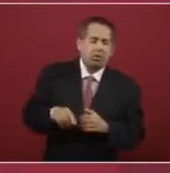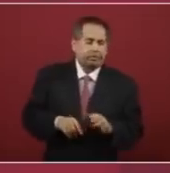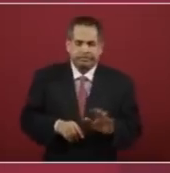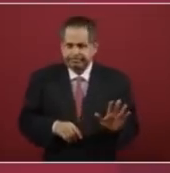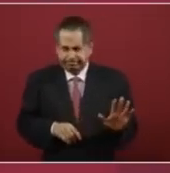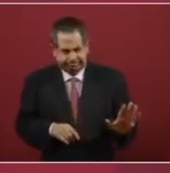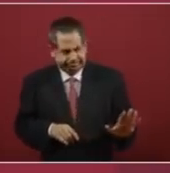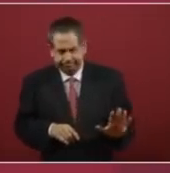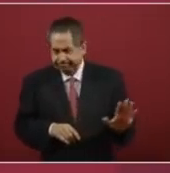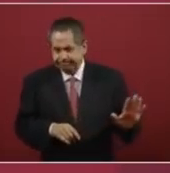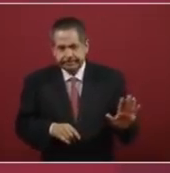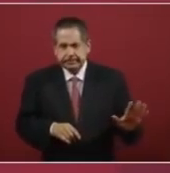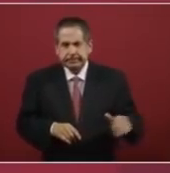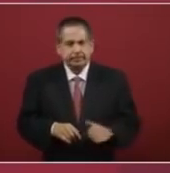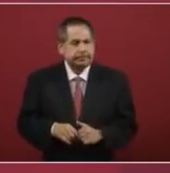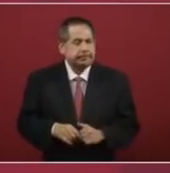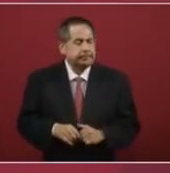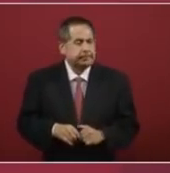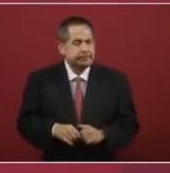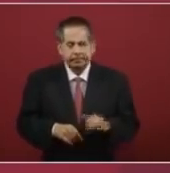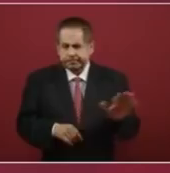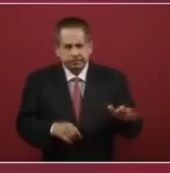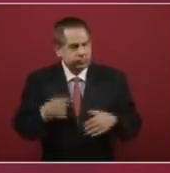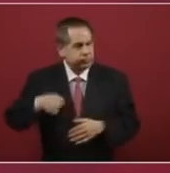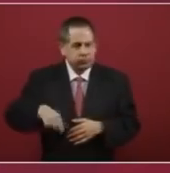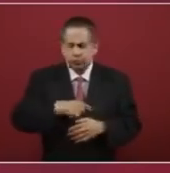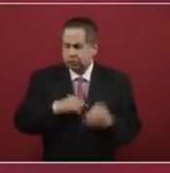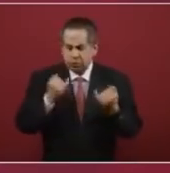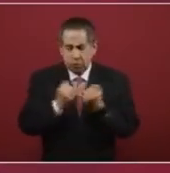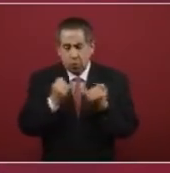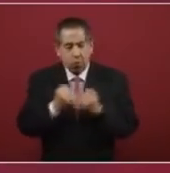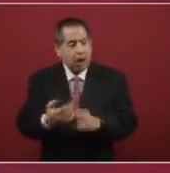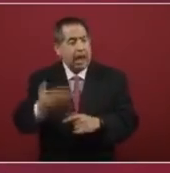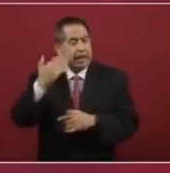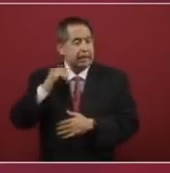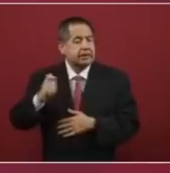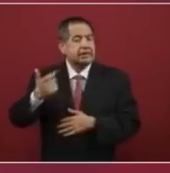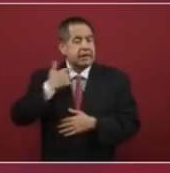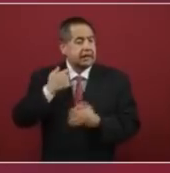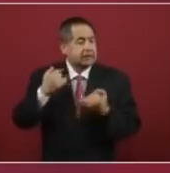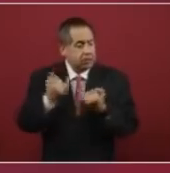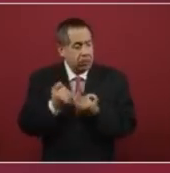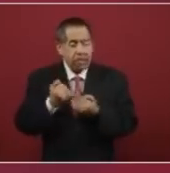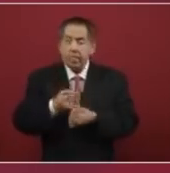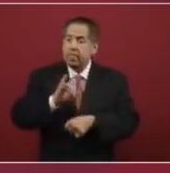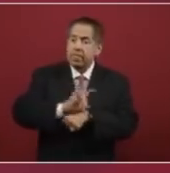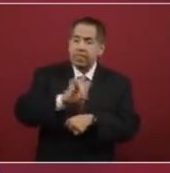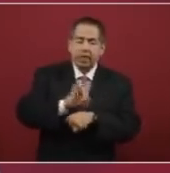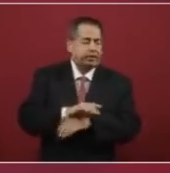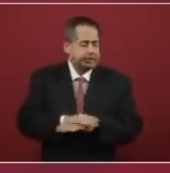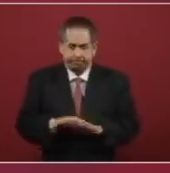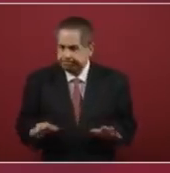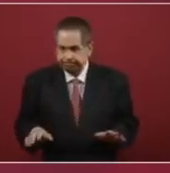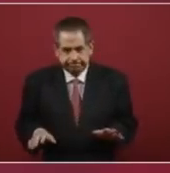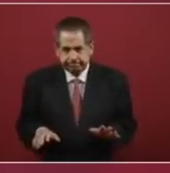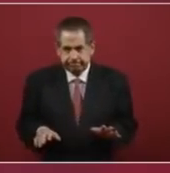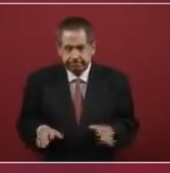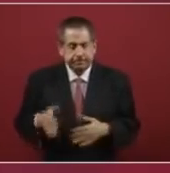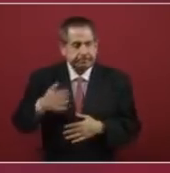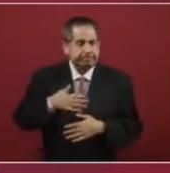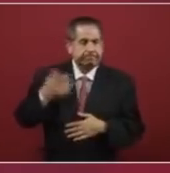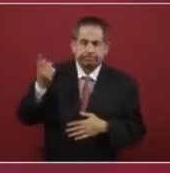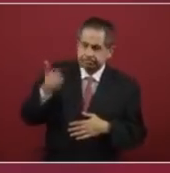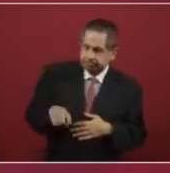a todos los grupos y explicarles que el propósito del gobierno no es afectar los derechos laborales de los maestros. La instrucción que tiene